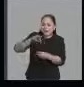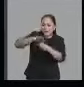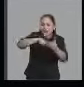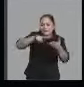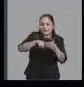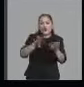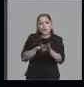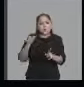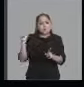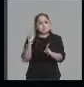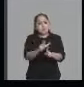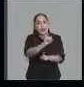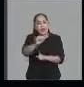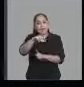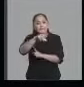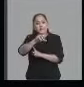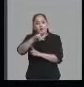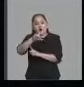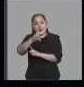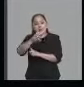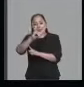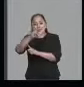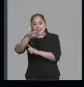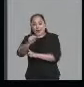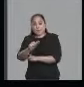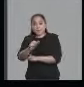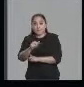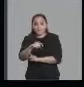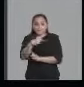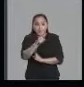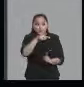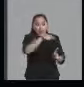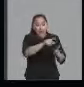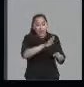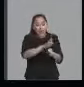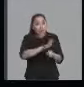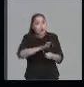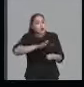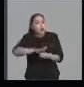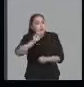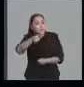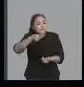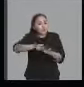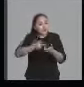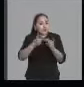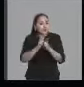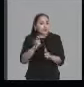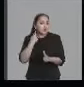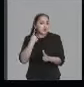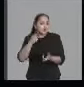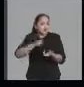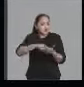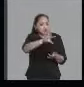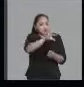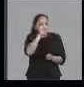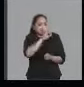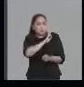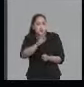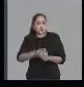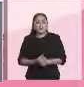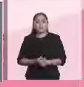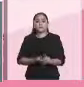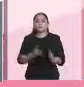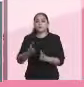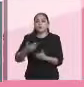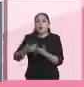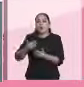solamente protegieron a los Moreira, sino que a uno de ellos inclusive lo hicieron plurinominal. Para respuestas, y después voy con Margarita, para